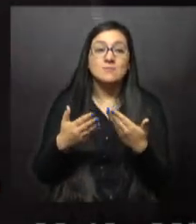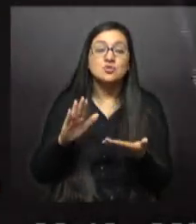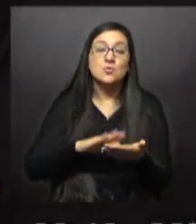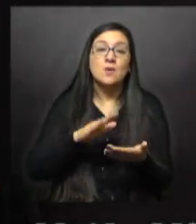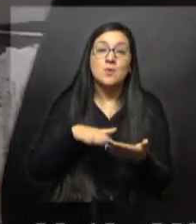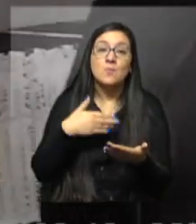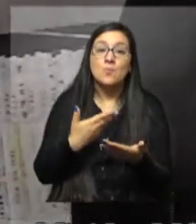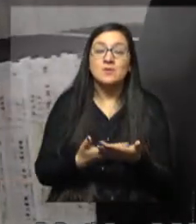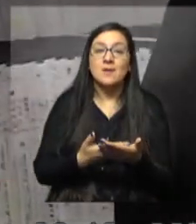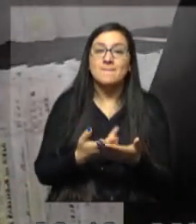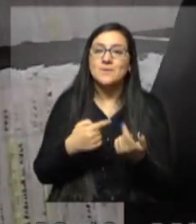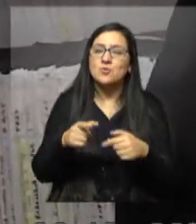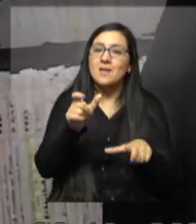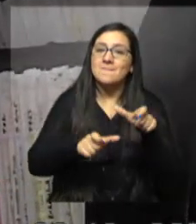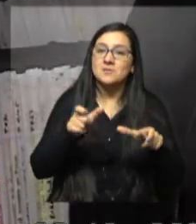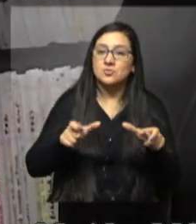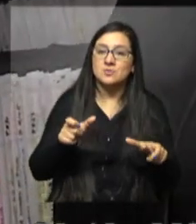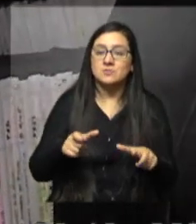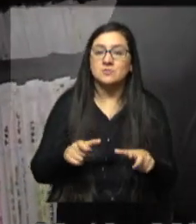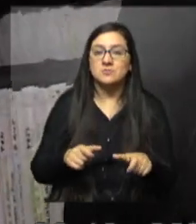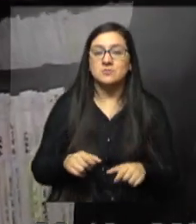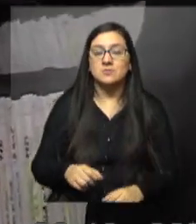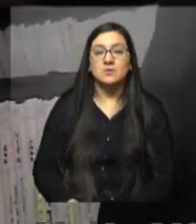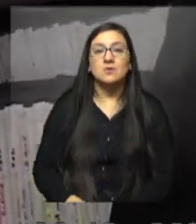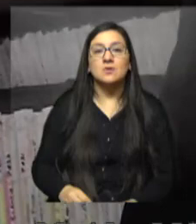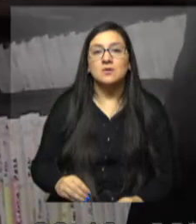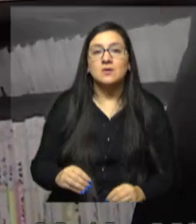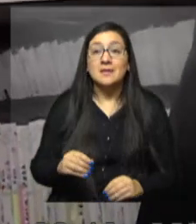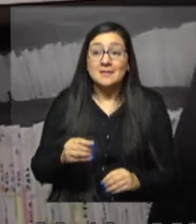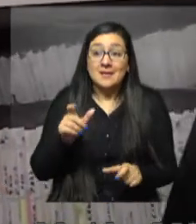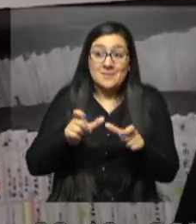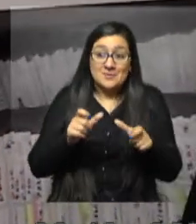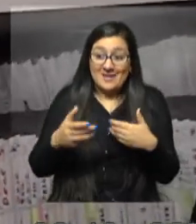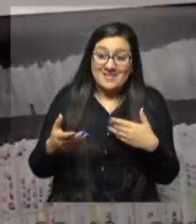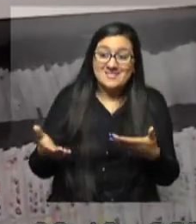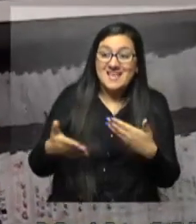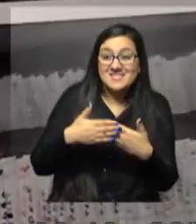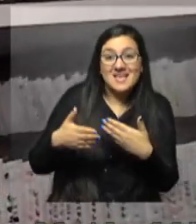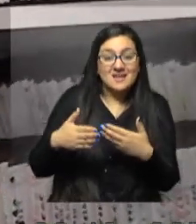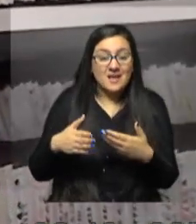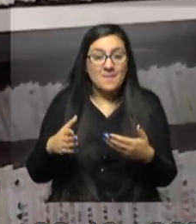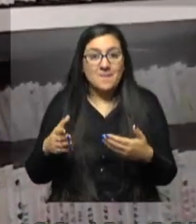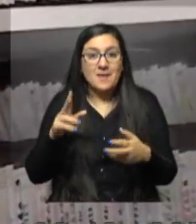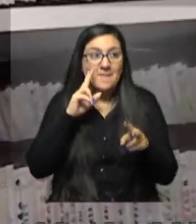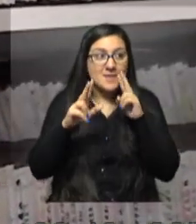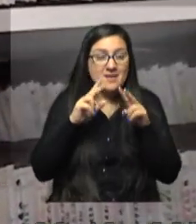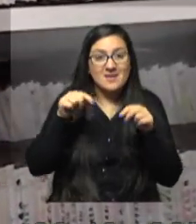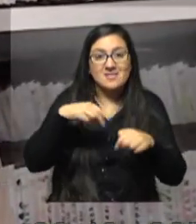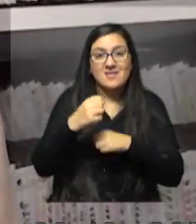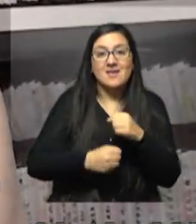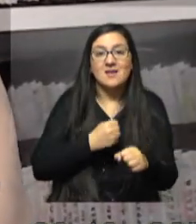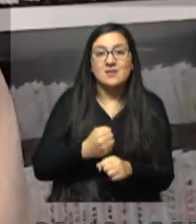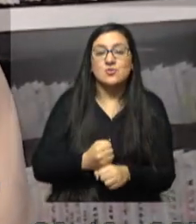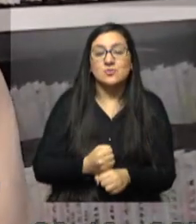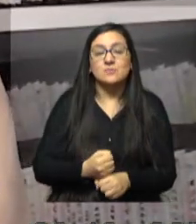propuestas, pero de los públicos, ¿qué valoración se hace de los públicos que están arrimándose al cine? Creo que este año es un año